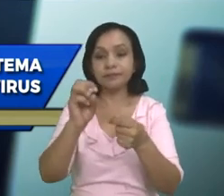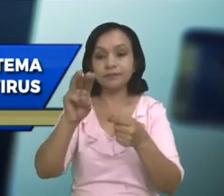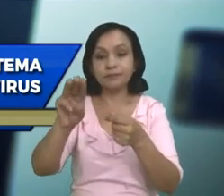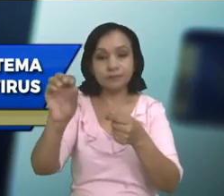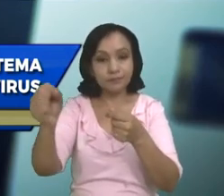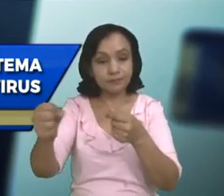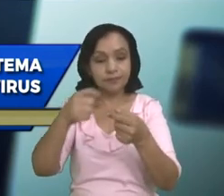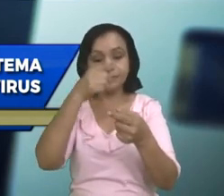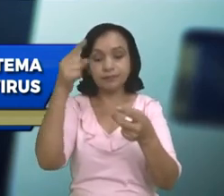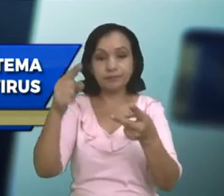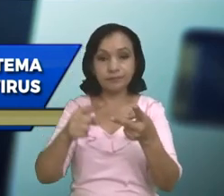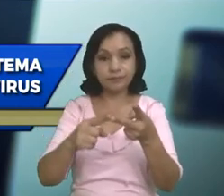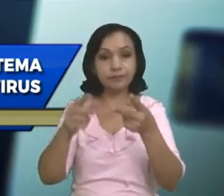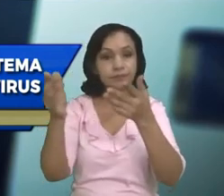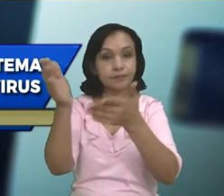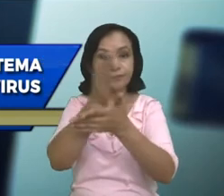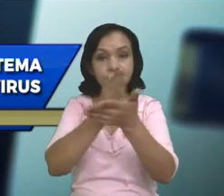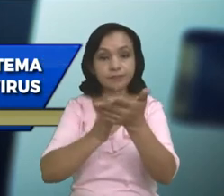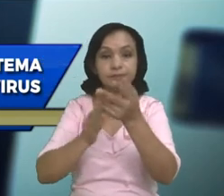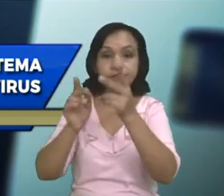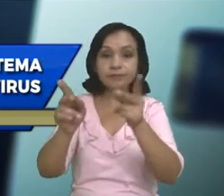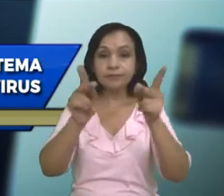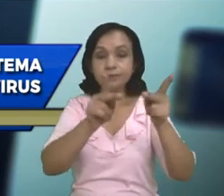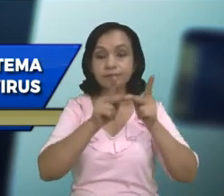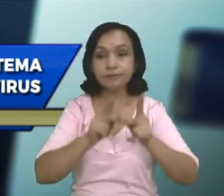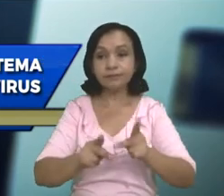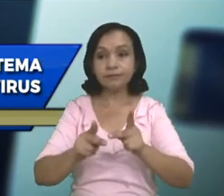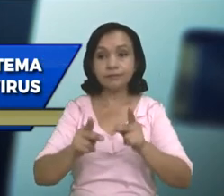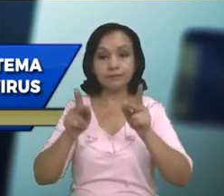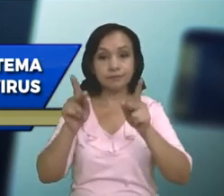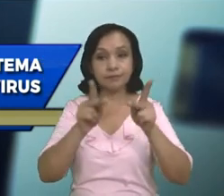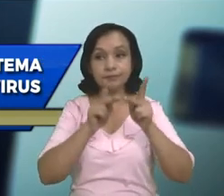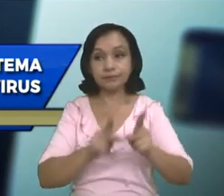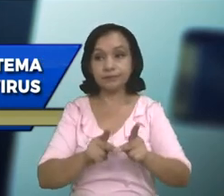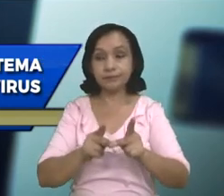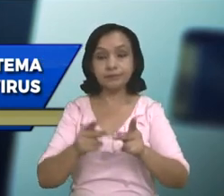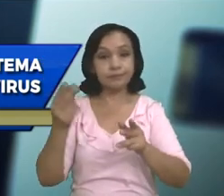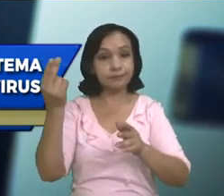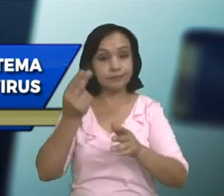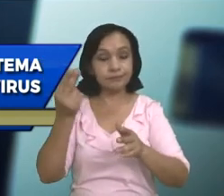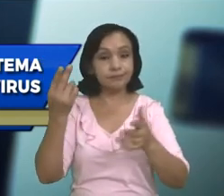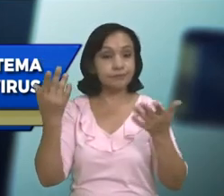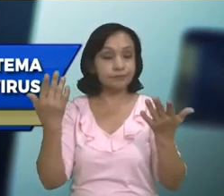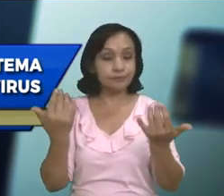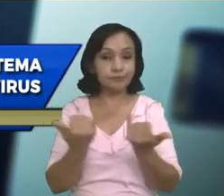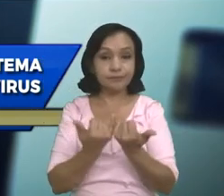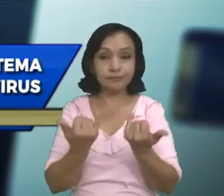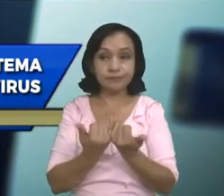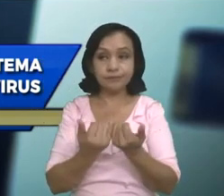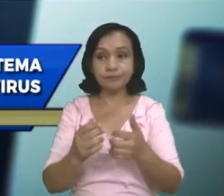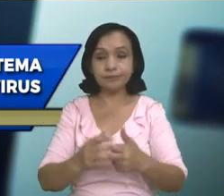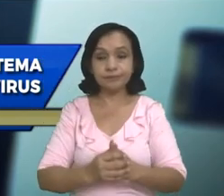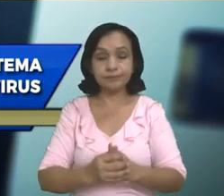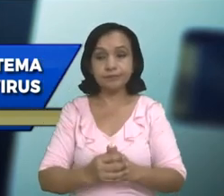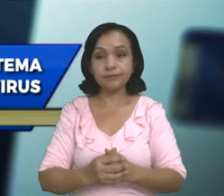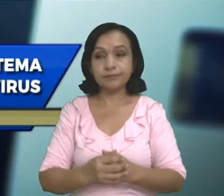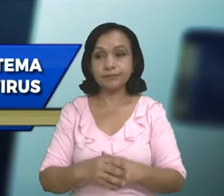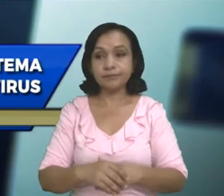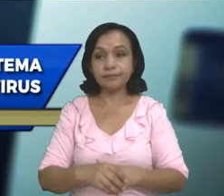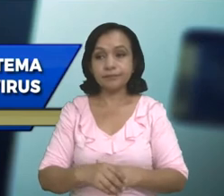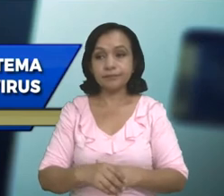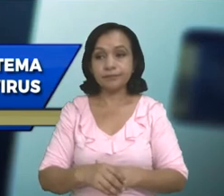como algunas personas pueden contaminar objetos que muchos usamos frecuentes como este